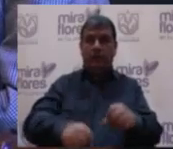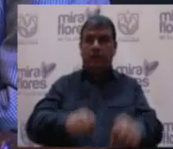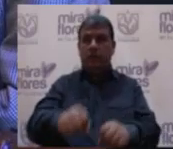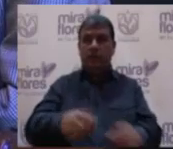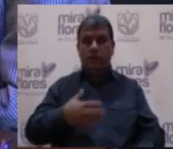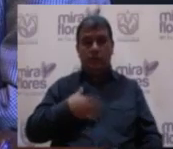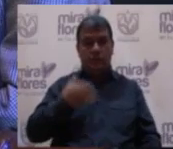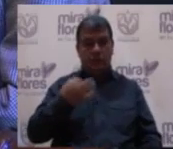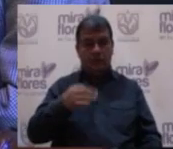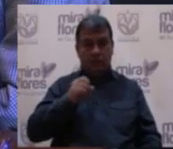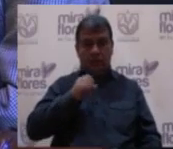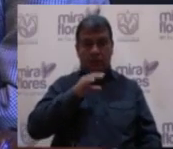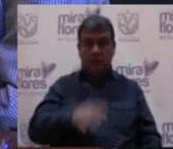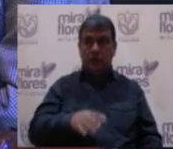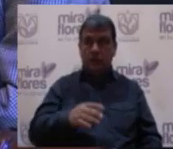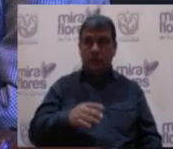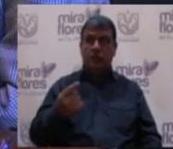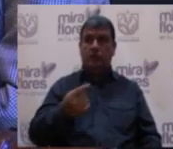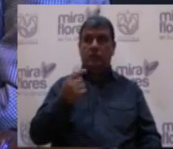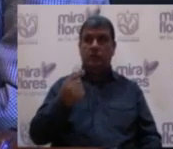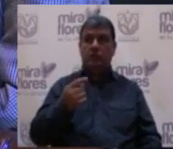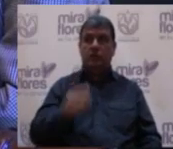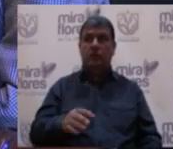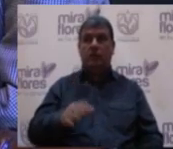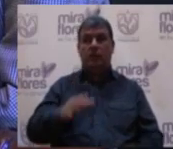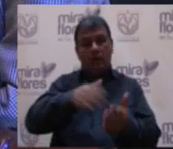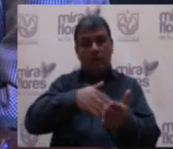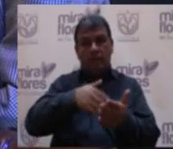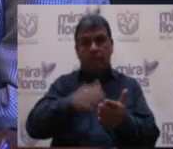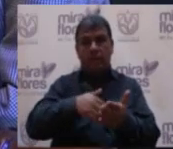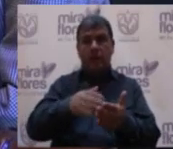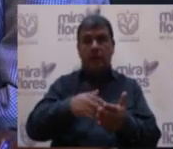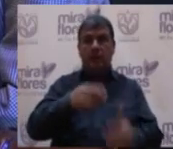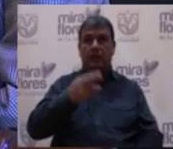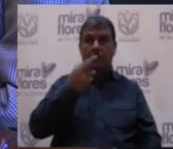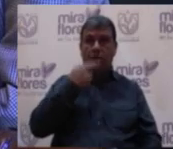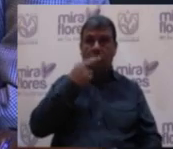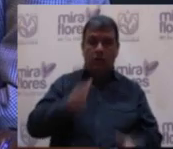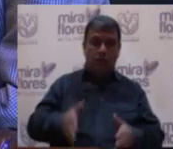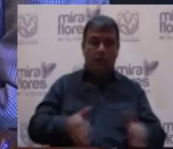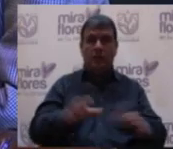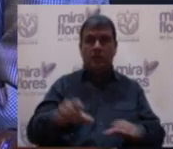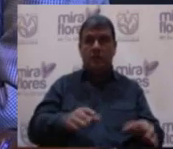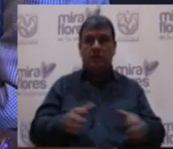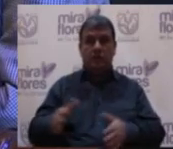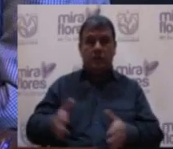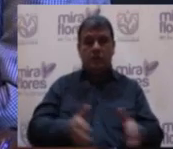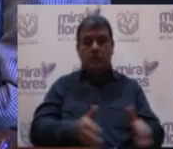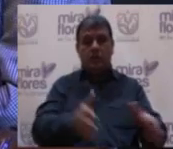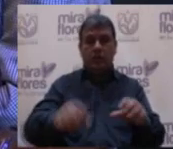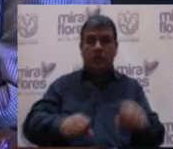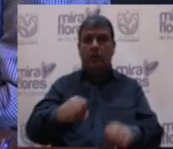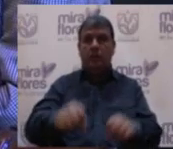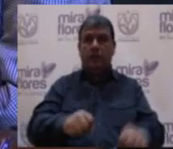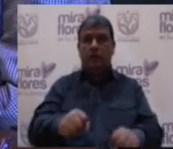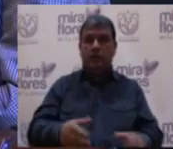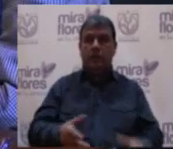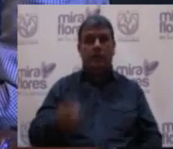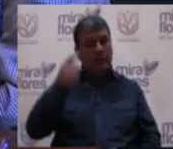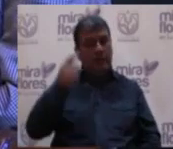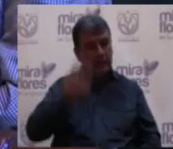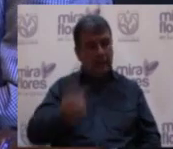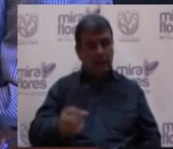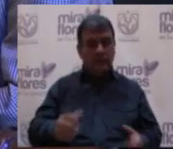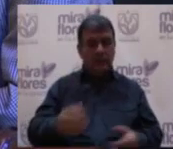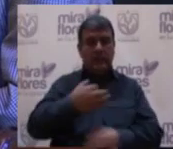Yo siempre he dicho que no solamente se debe pintar de rojo la pista para hacer una ciclovía. Yo creo que debemos